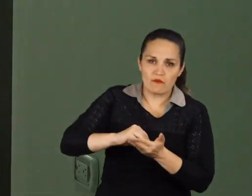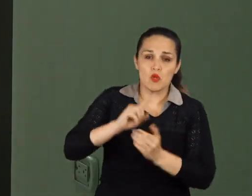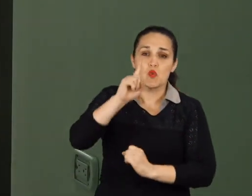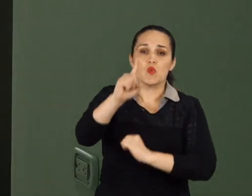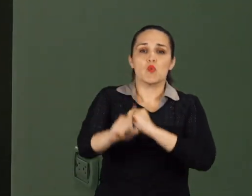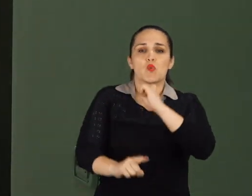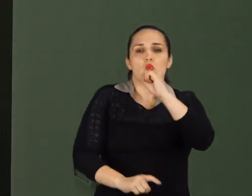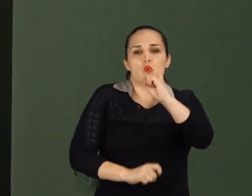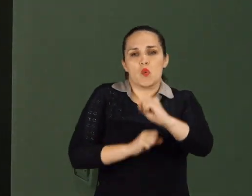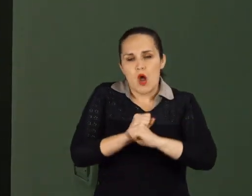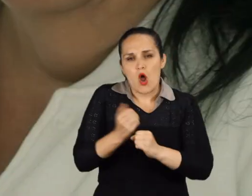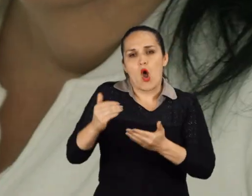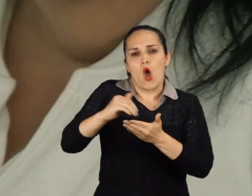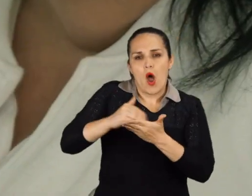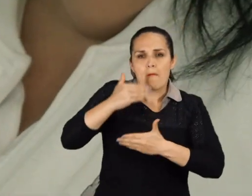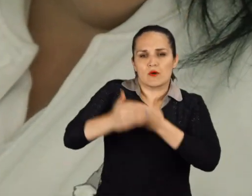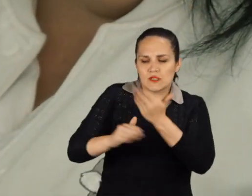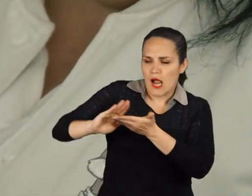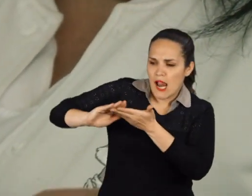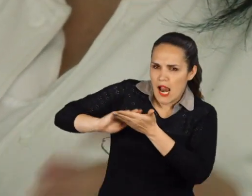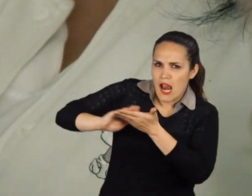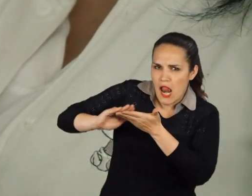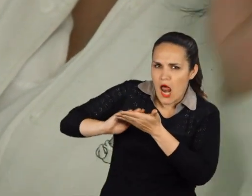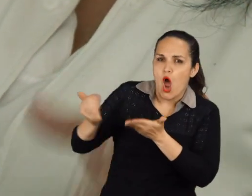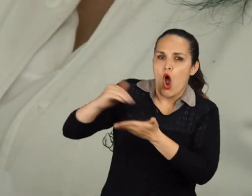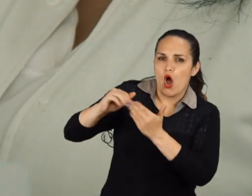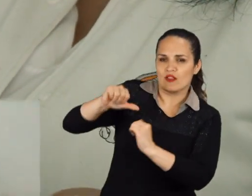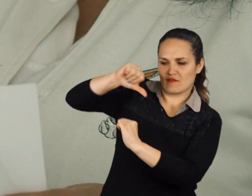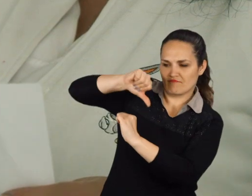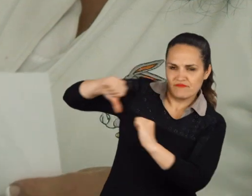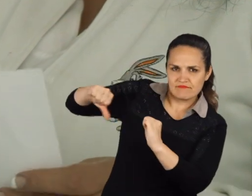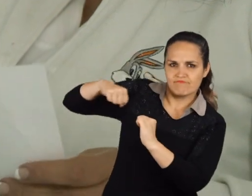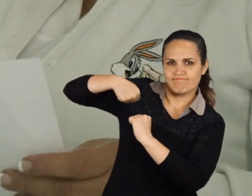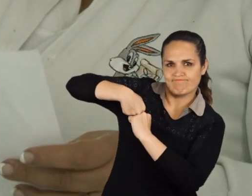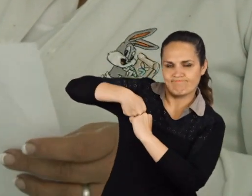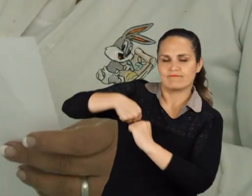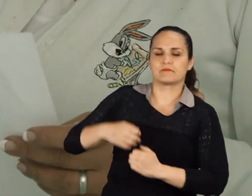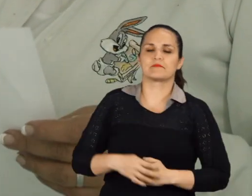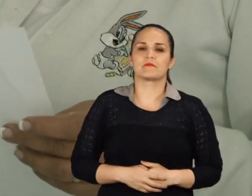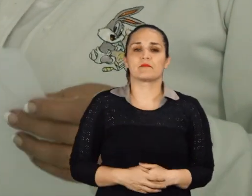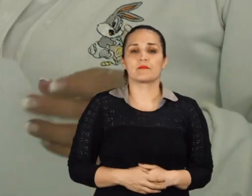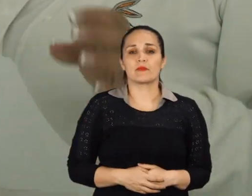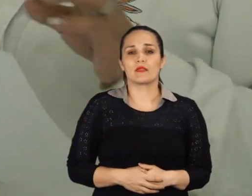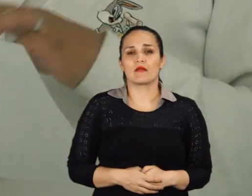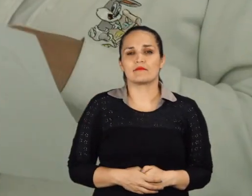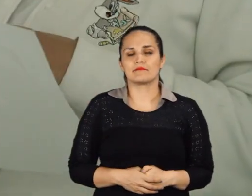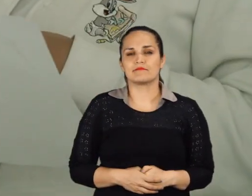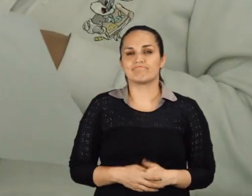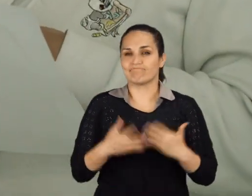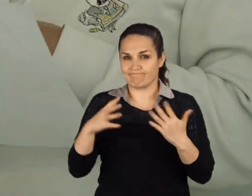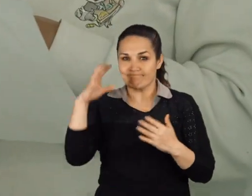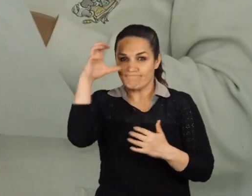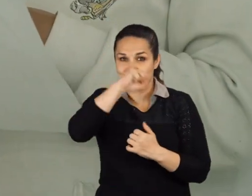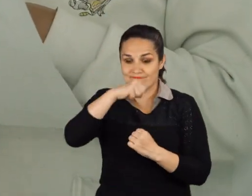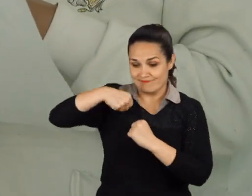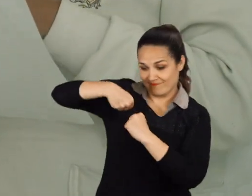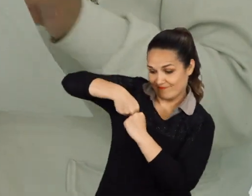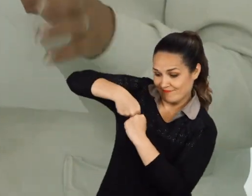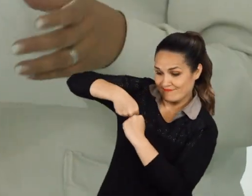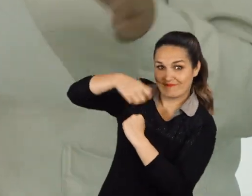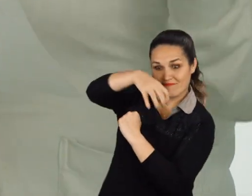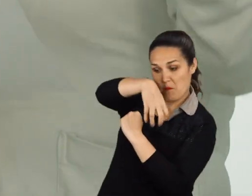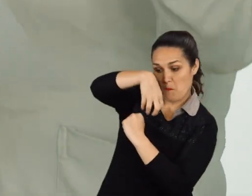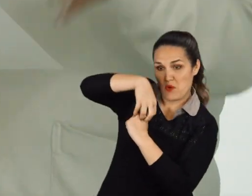para volverle a hacer la cirugía. Como suele suceder con todos estos implantes biológicos,